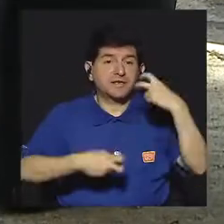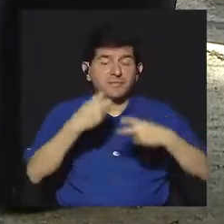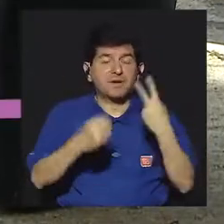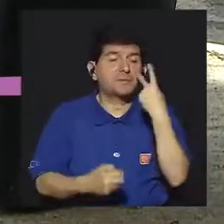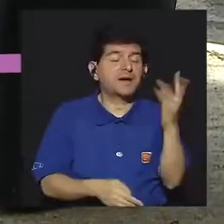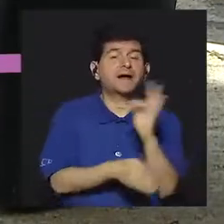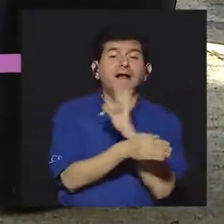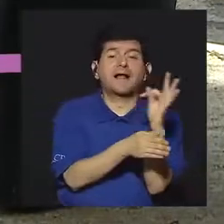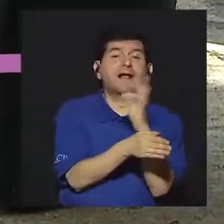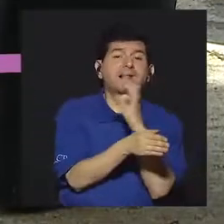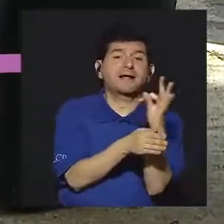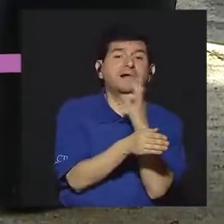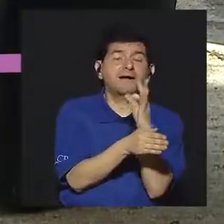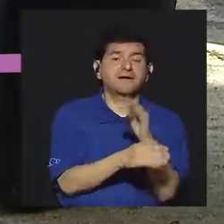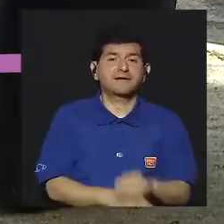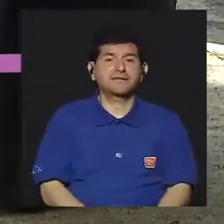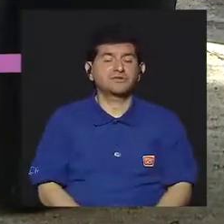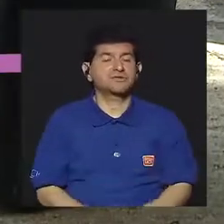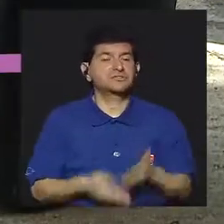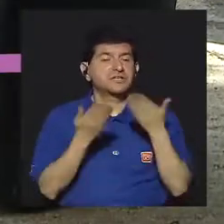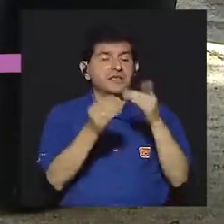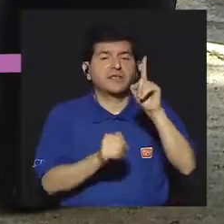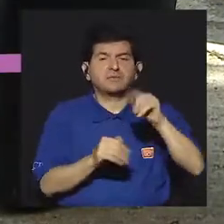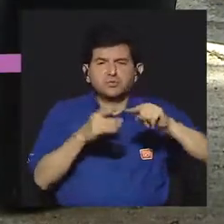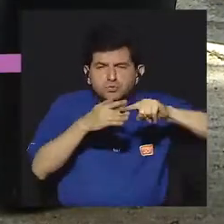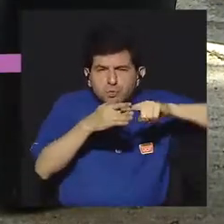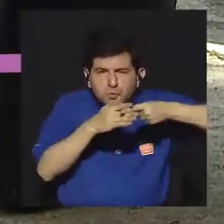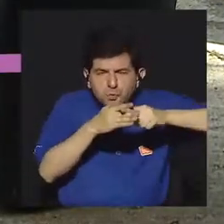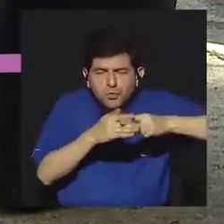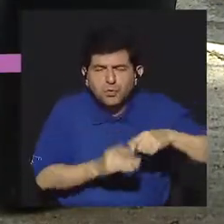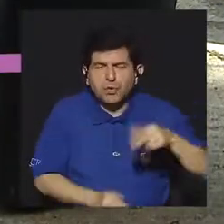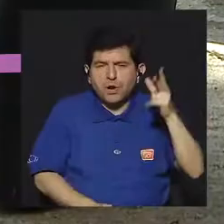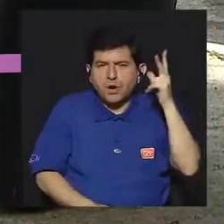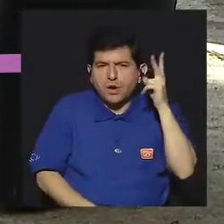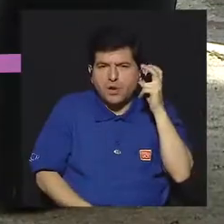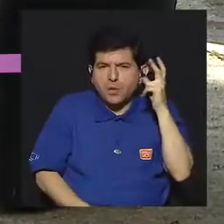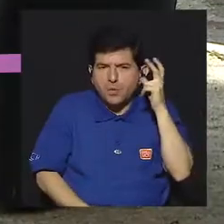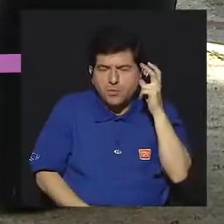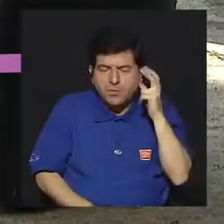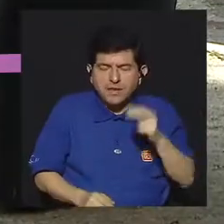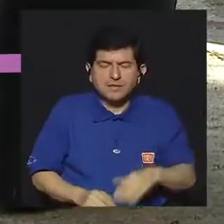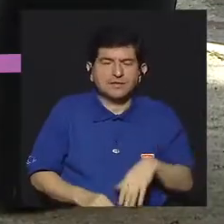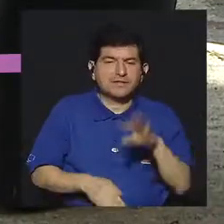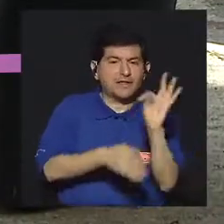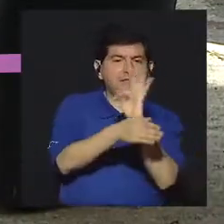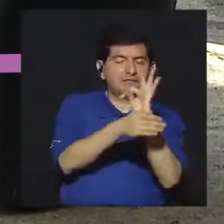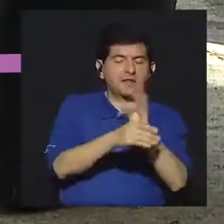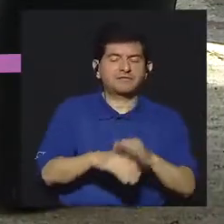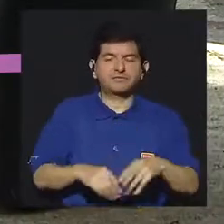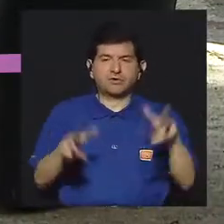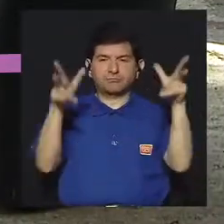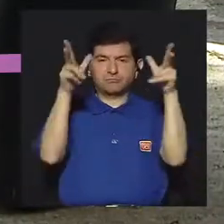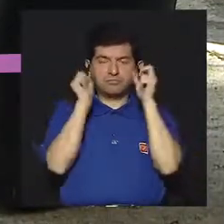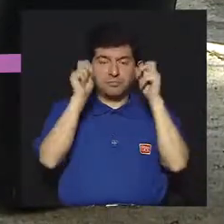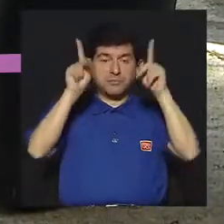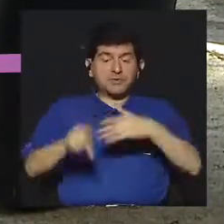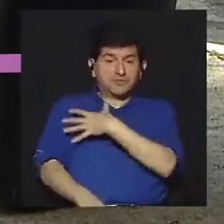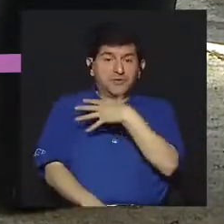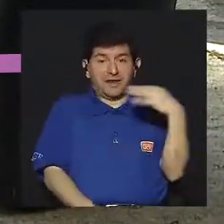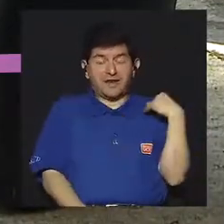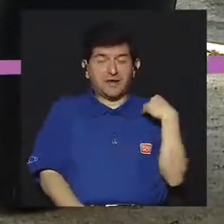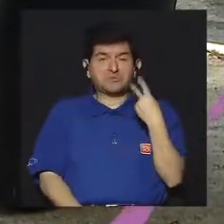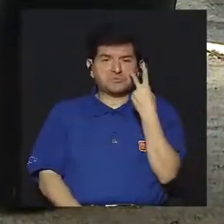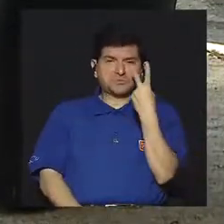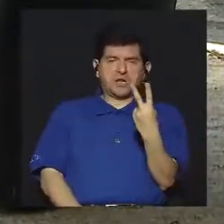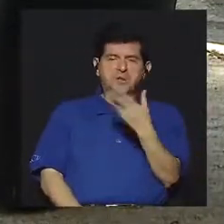problemas para ver televisión, por ejemplo. Entonces vamos a darle un dispositivo que lo que aumente sea la señal del tele para que la persona que le gusta ver tele